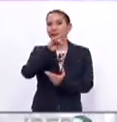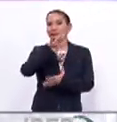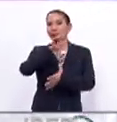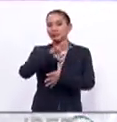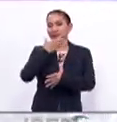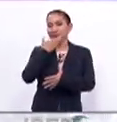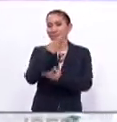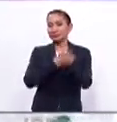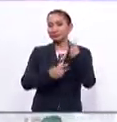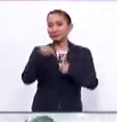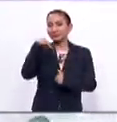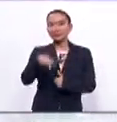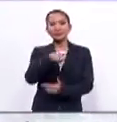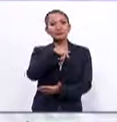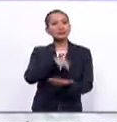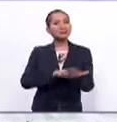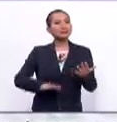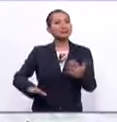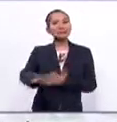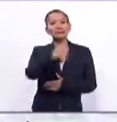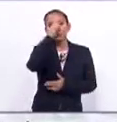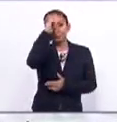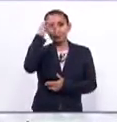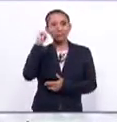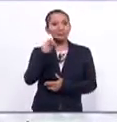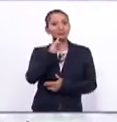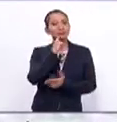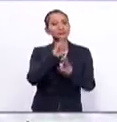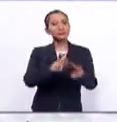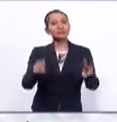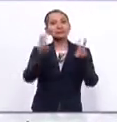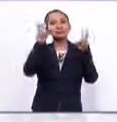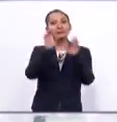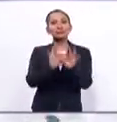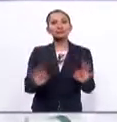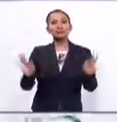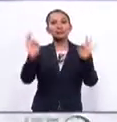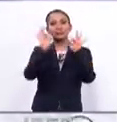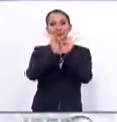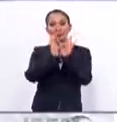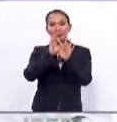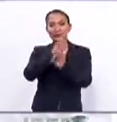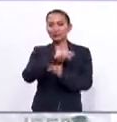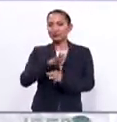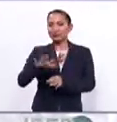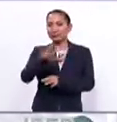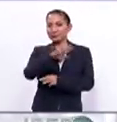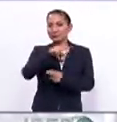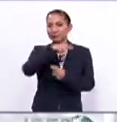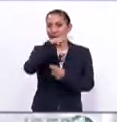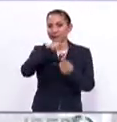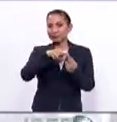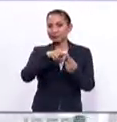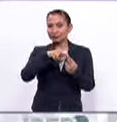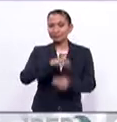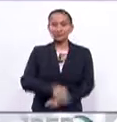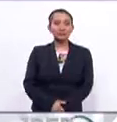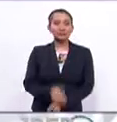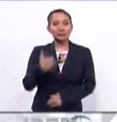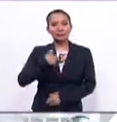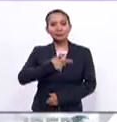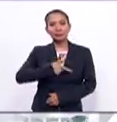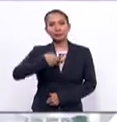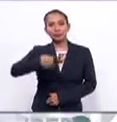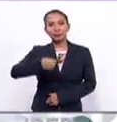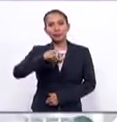iberoamericana y darles la bienvenida a este espacio en el que en 30 minutos analizamos los temas más relevantes que nos conciernen a toda Iberoamérica. Saludo